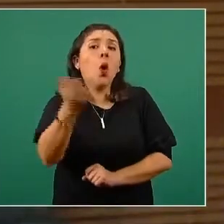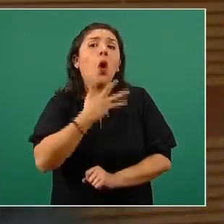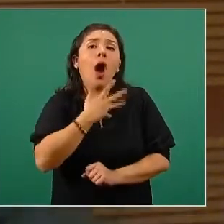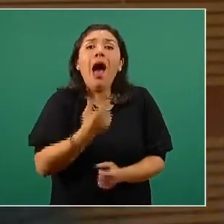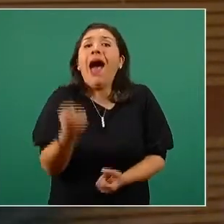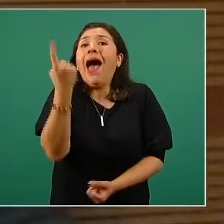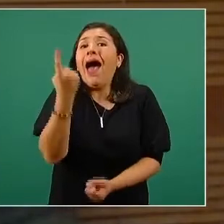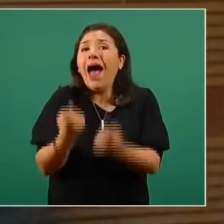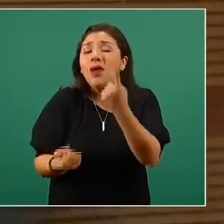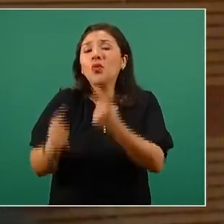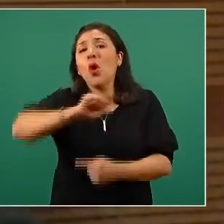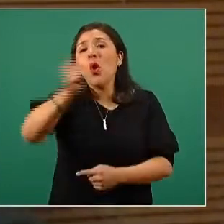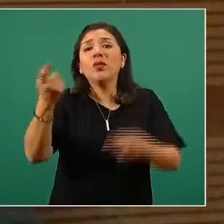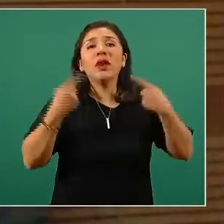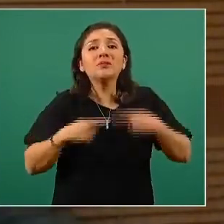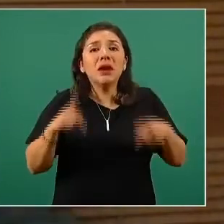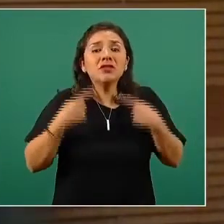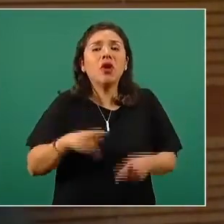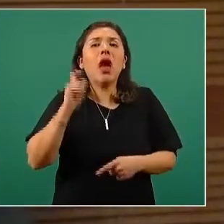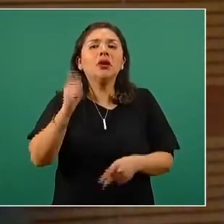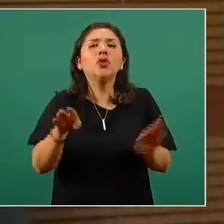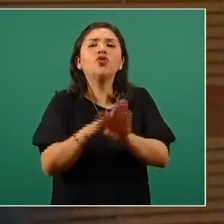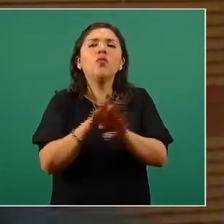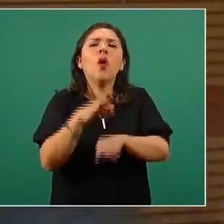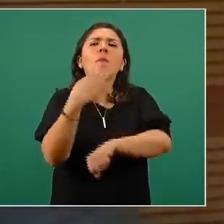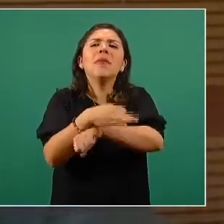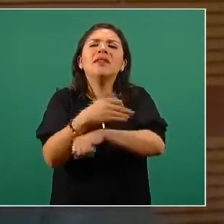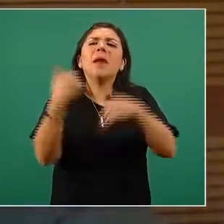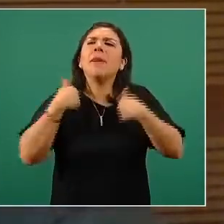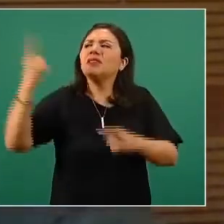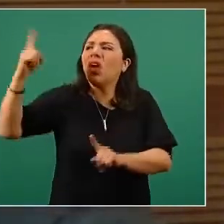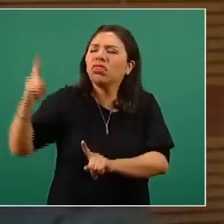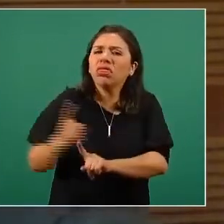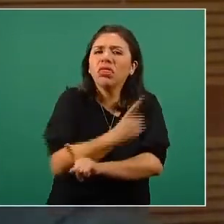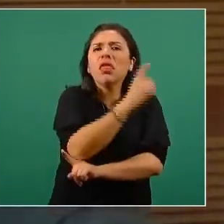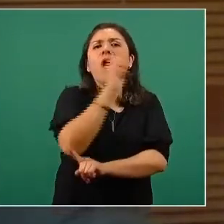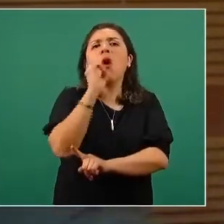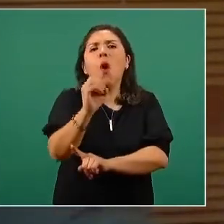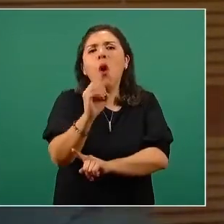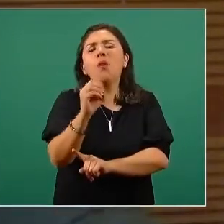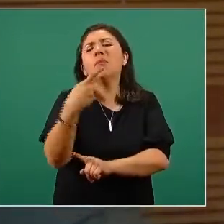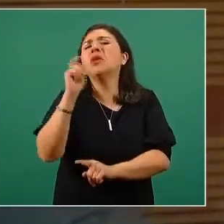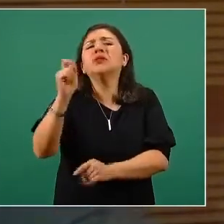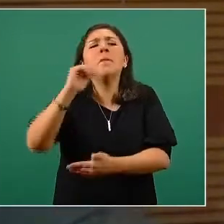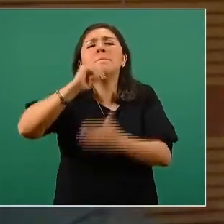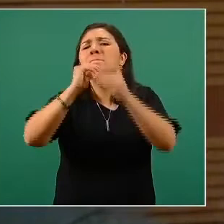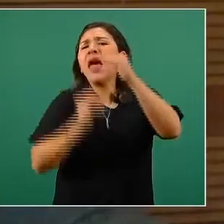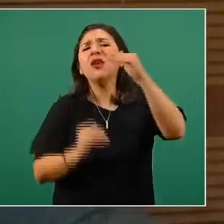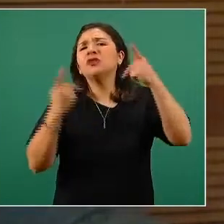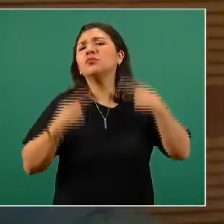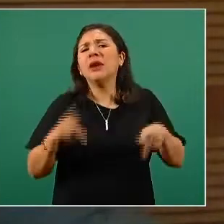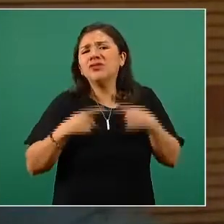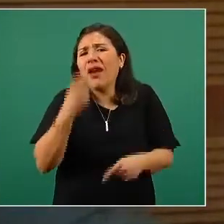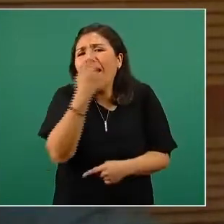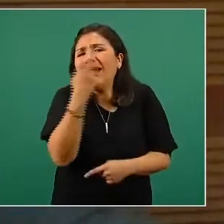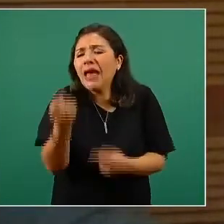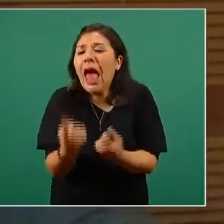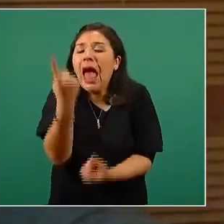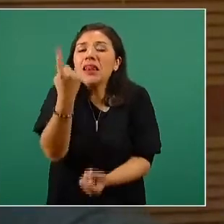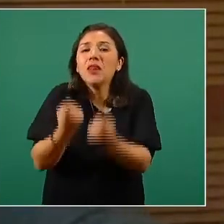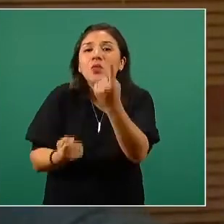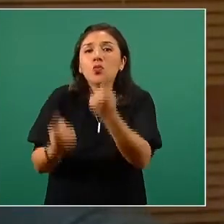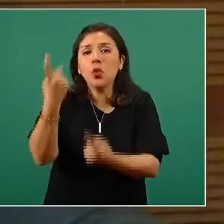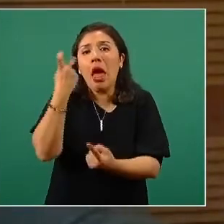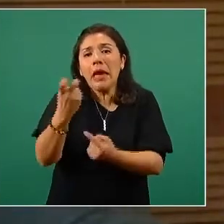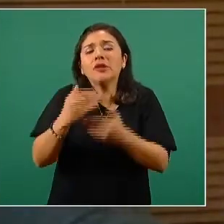estos casos puntuales de personas que están de manera temporal, van a ser los menos y por lo tanto se